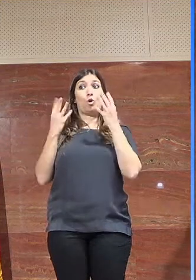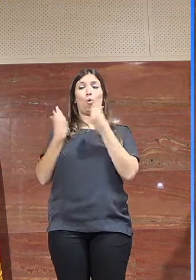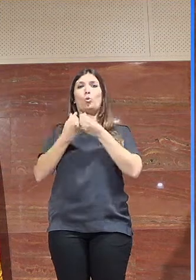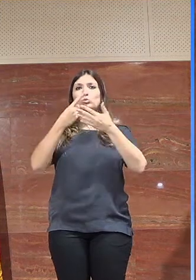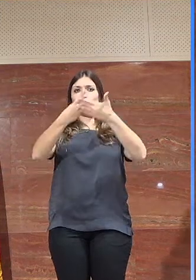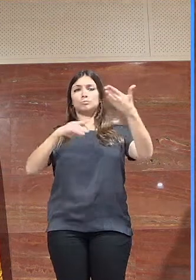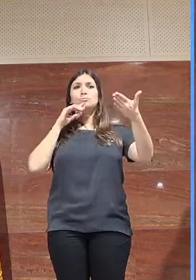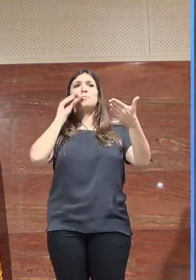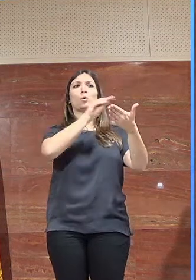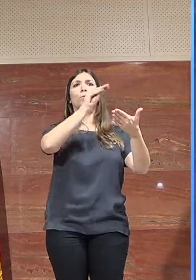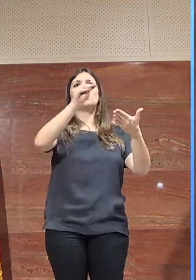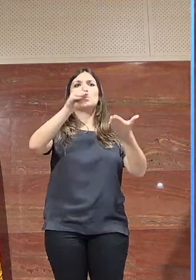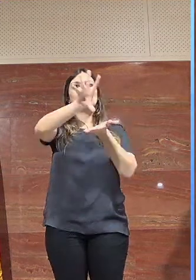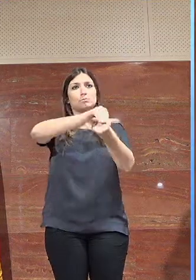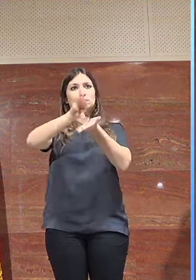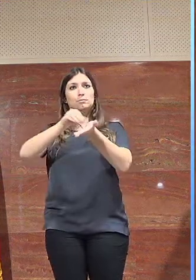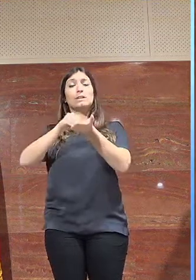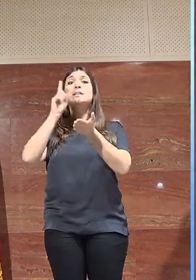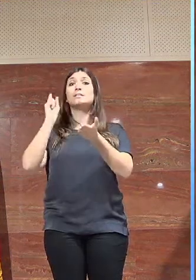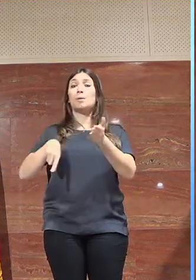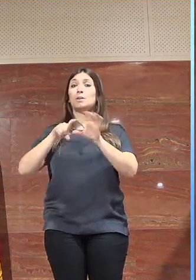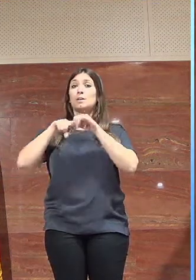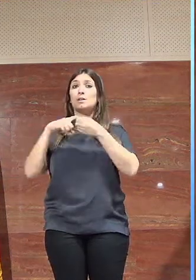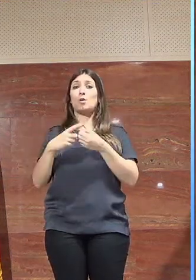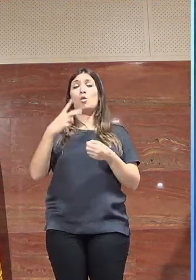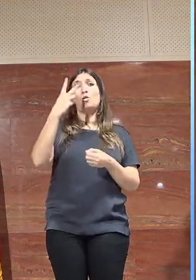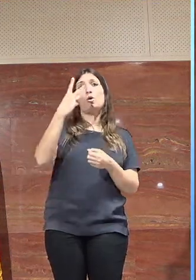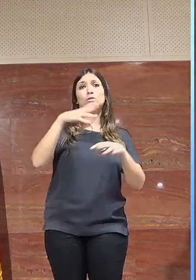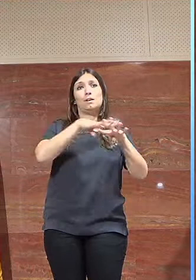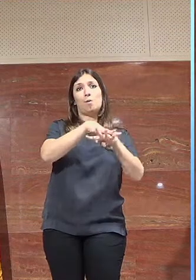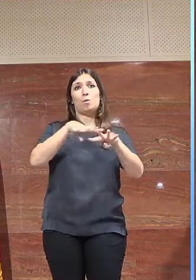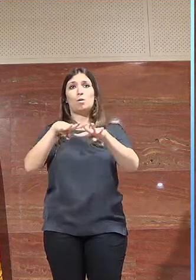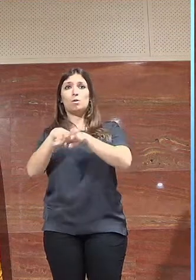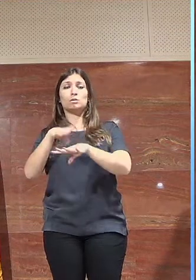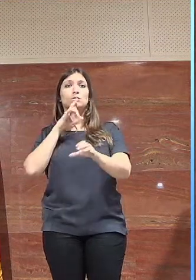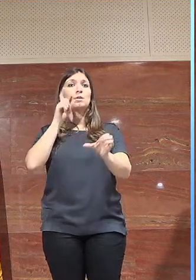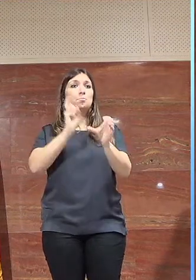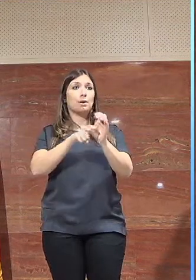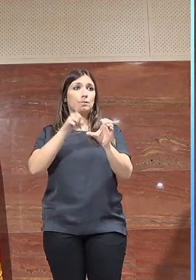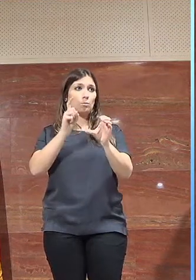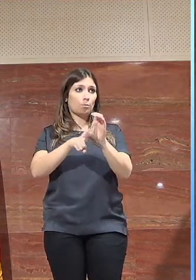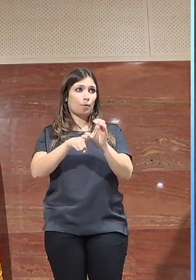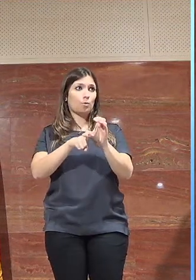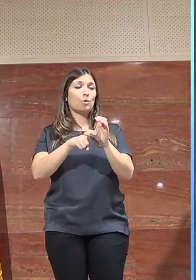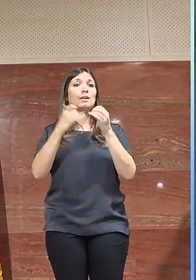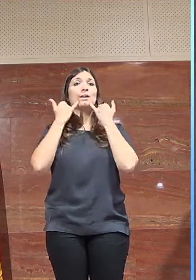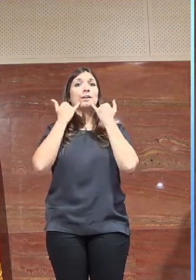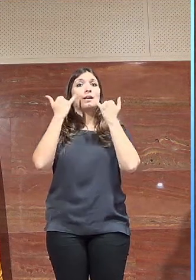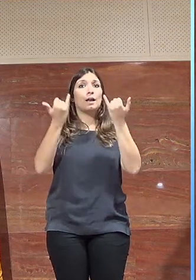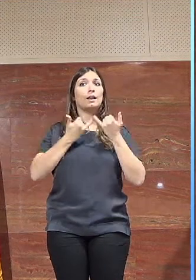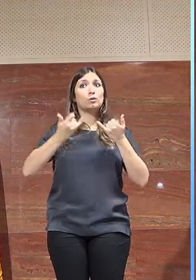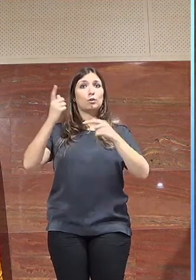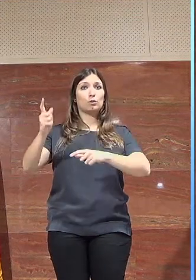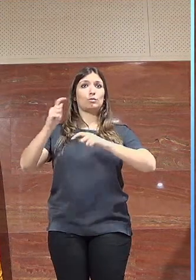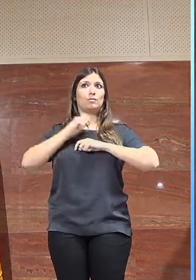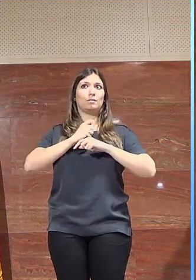y preguntándole a los miembros de un par de redes de participación electrónica que nos han